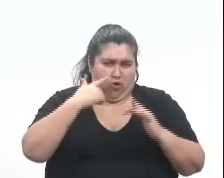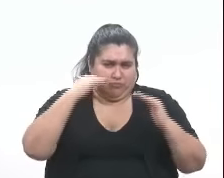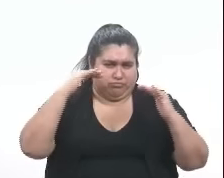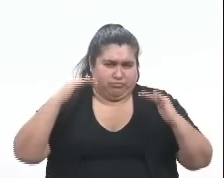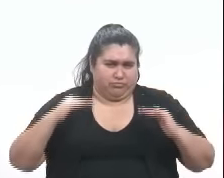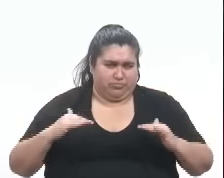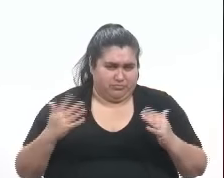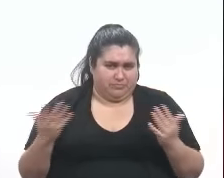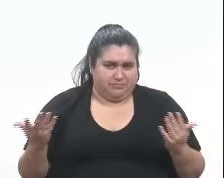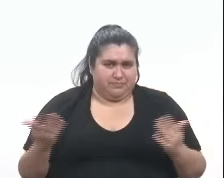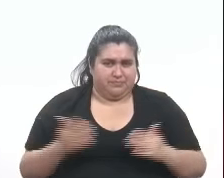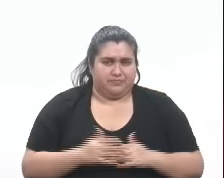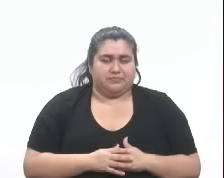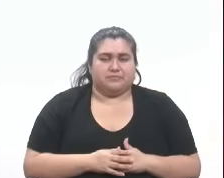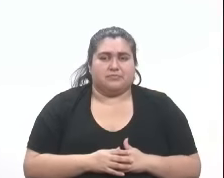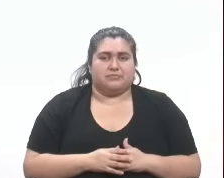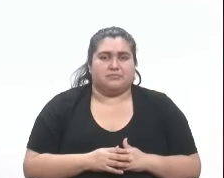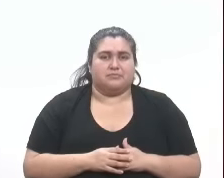Entonces,